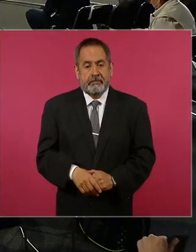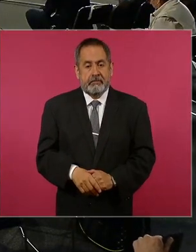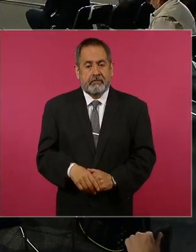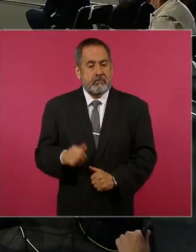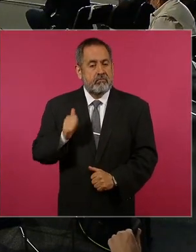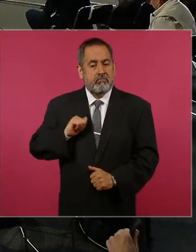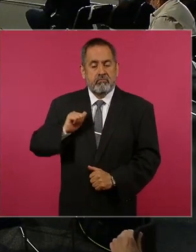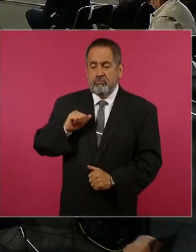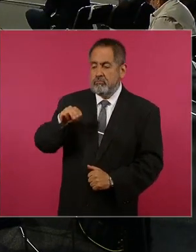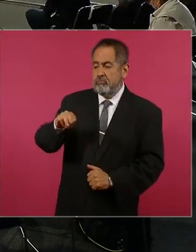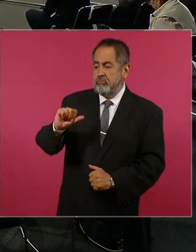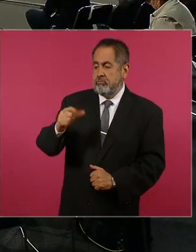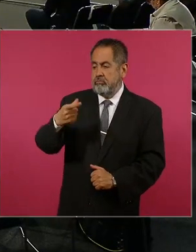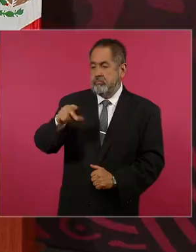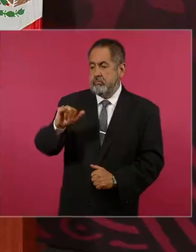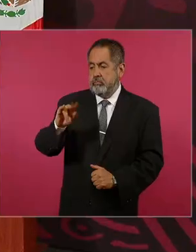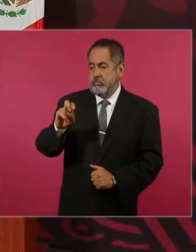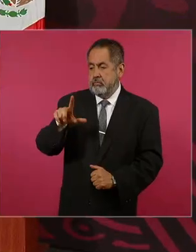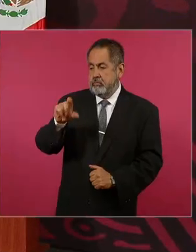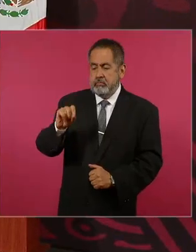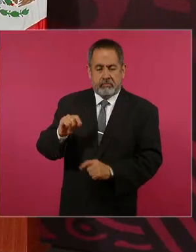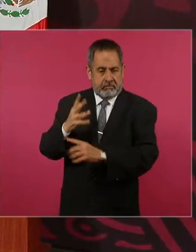Maquiavelo decía que la política